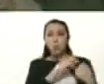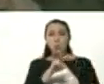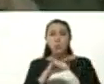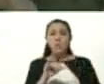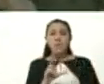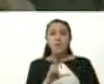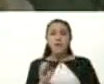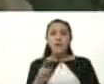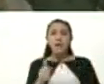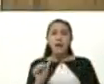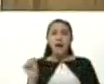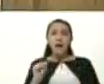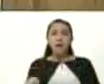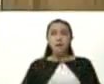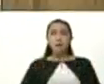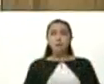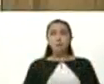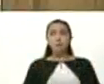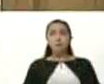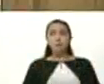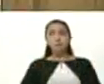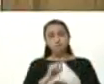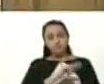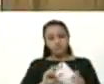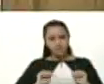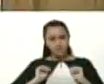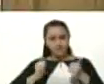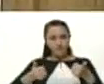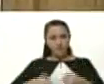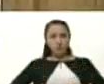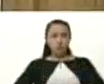el comunicado con sus considerandos.